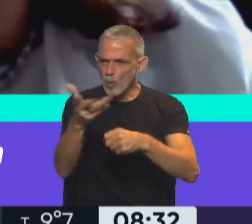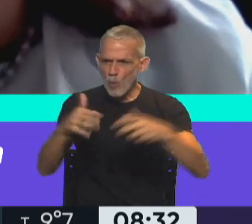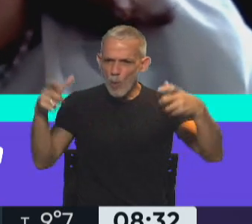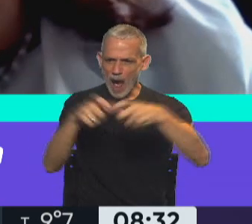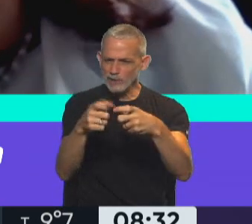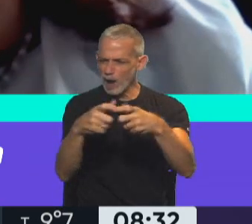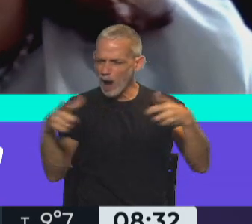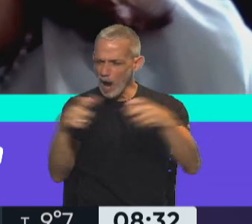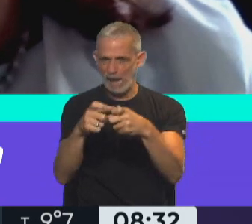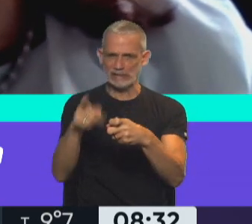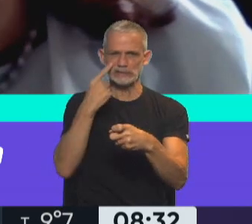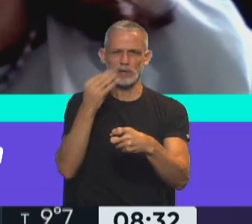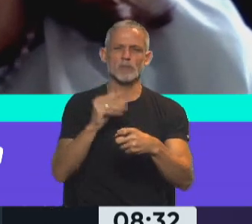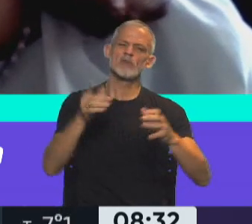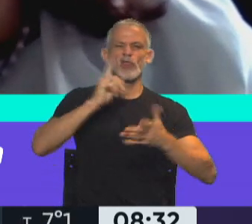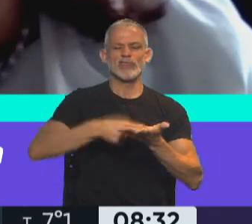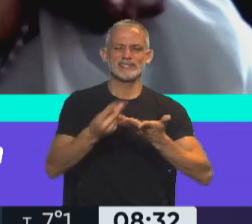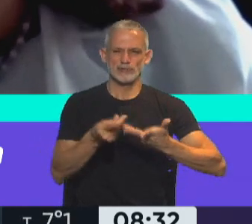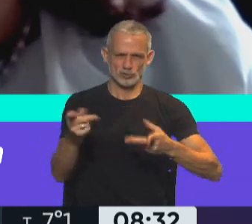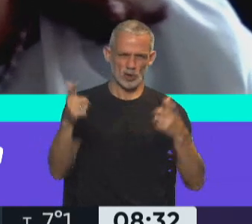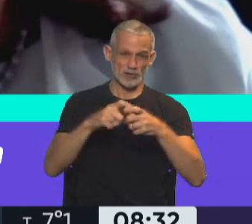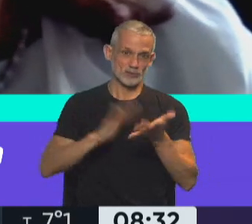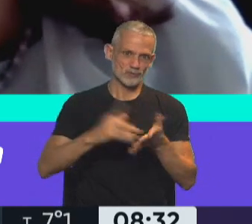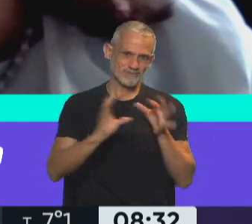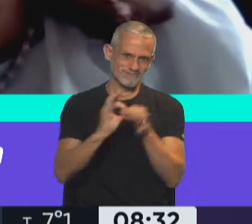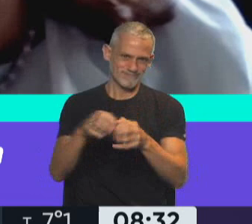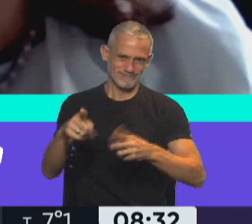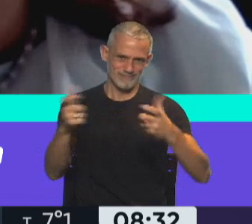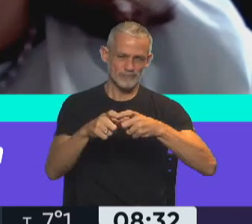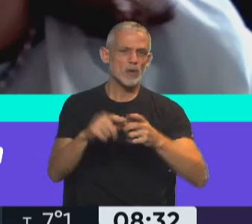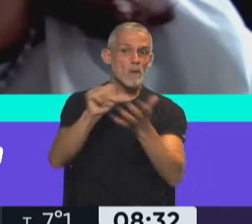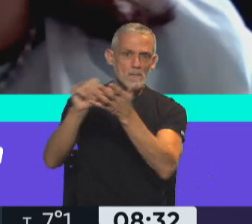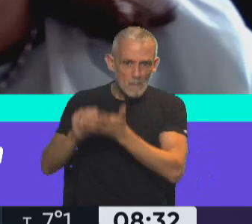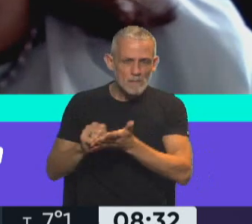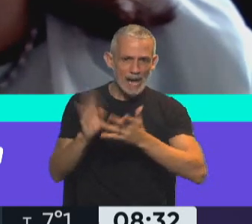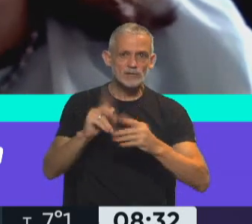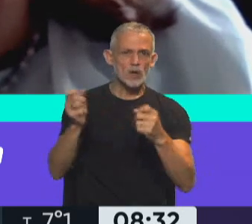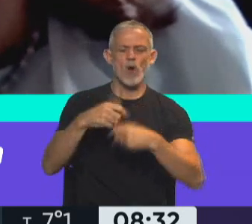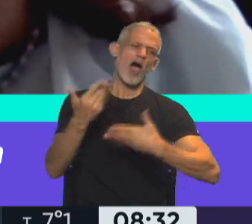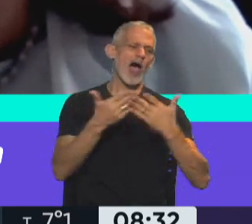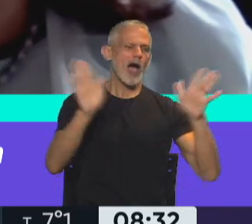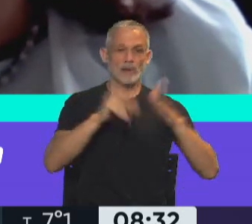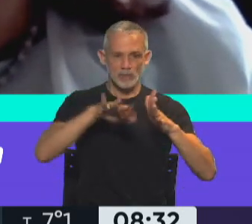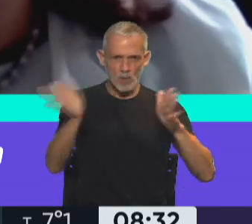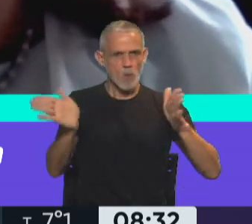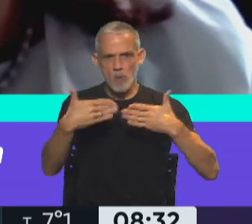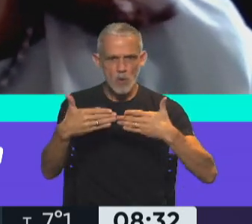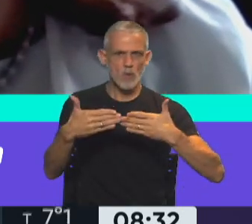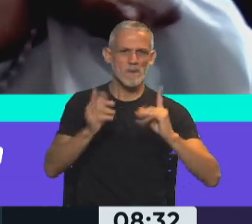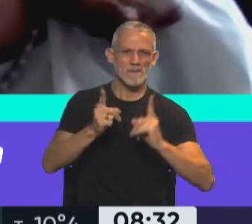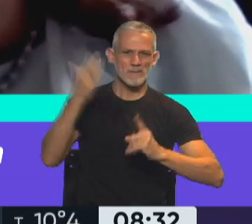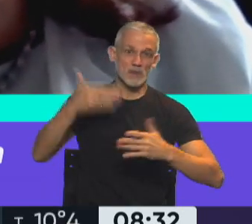vaya ayudando a tomar las mejores decisiones. Muchos países han tenido que avanzar y